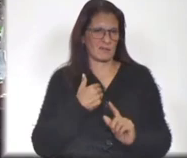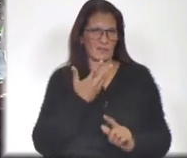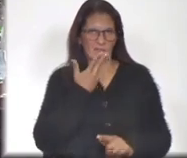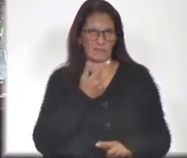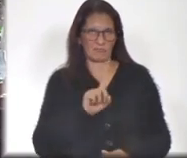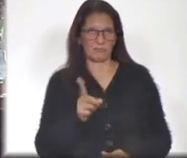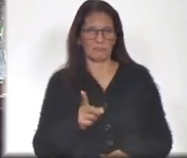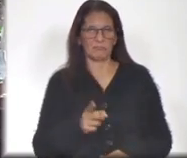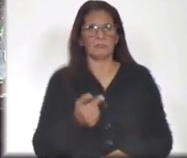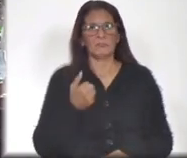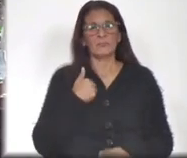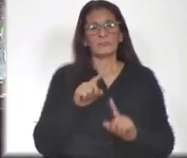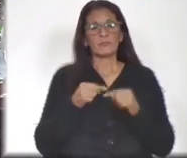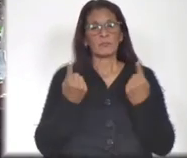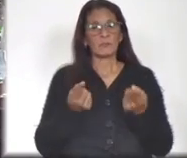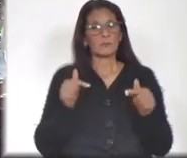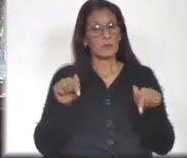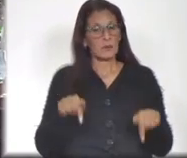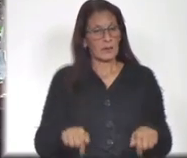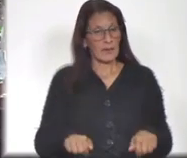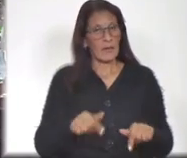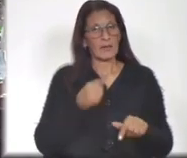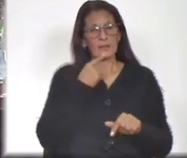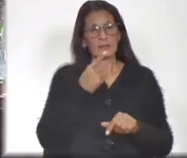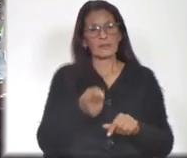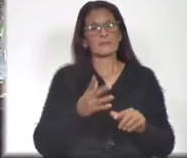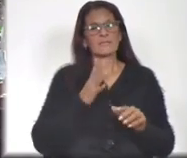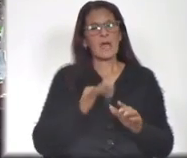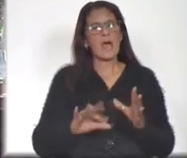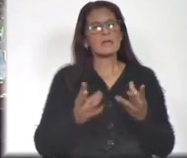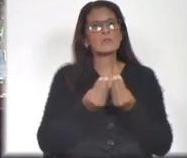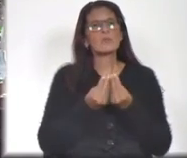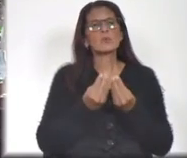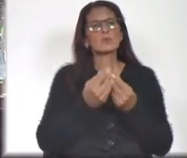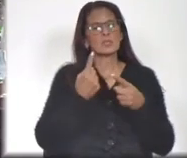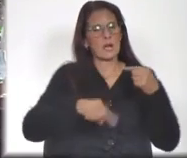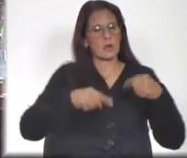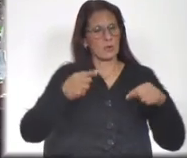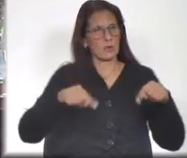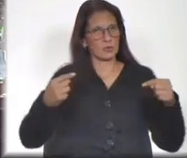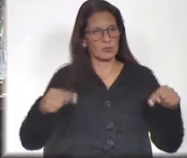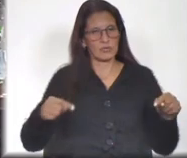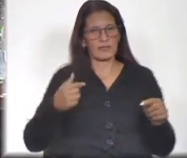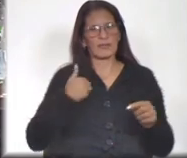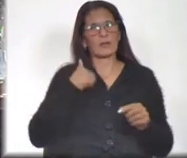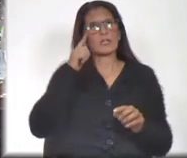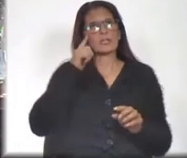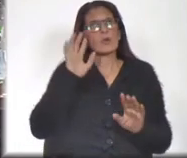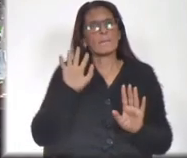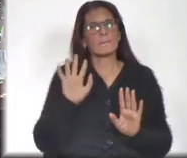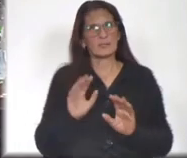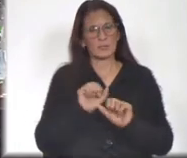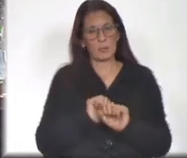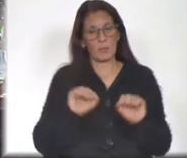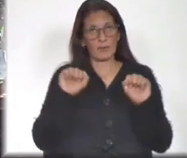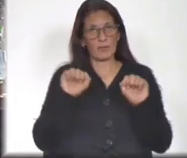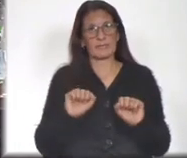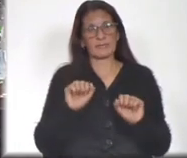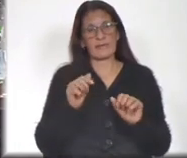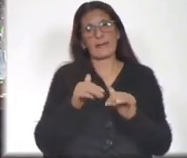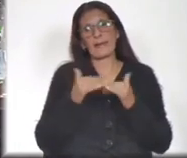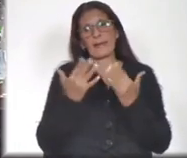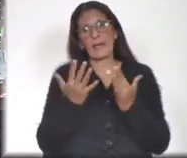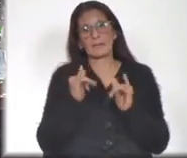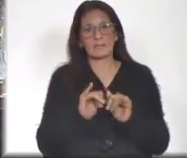aquí creemos que hay una carga de subjetividad muy grande con respecto a lo que yo considero que pueda ser